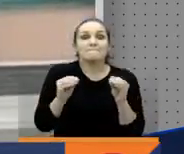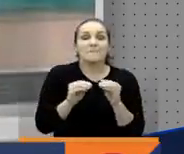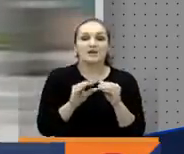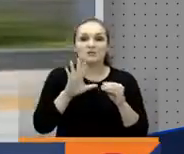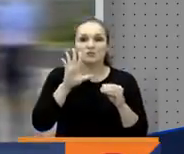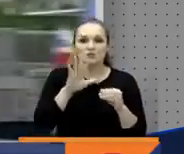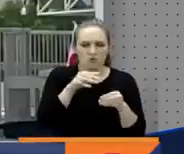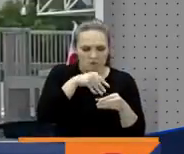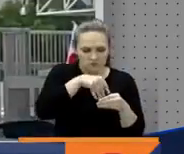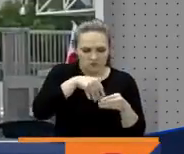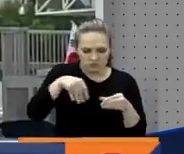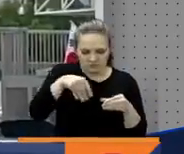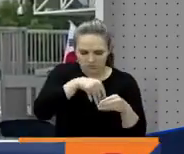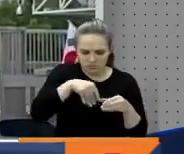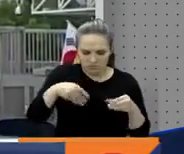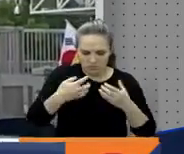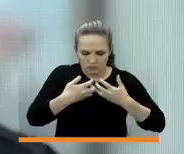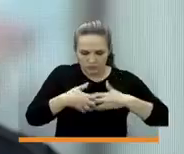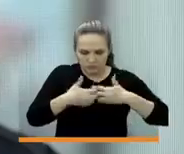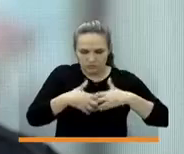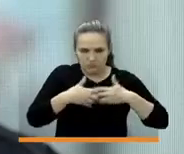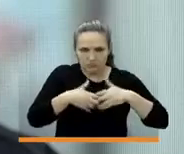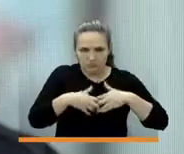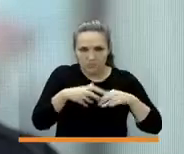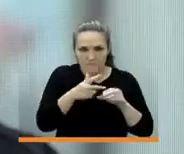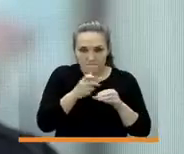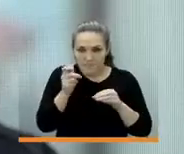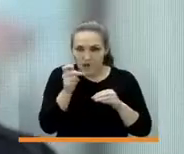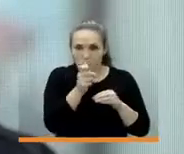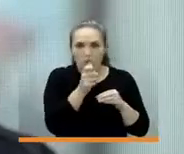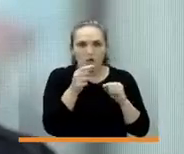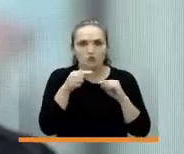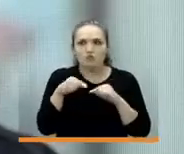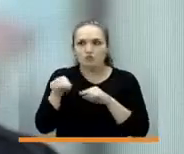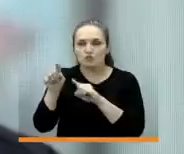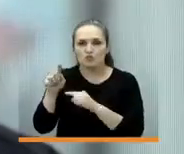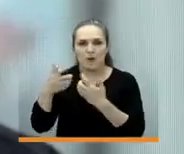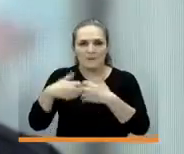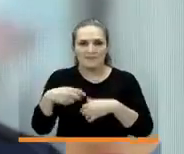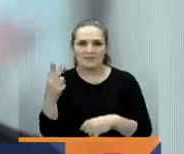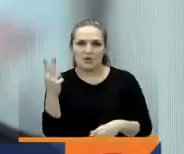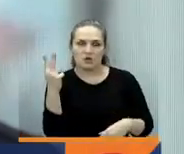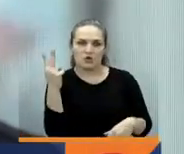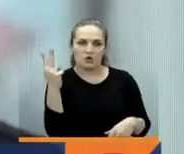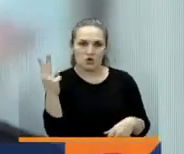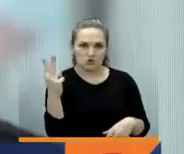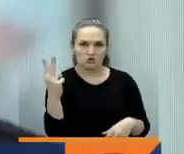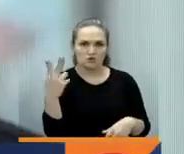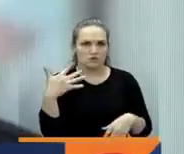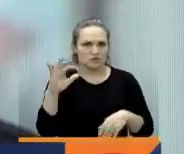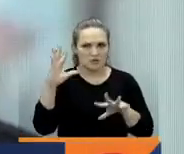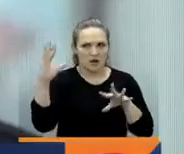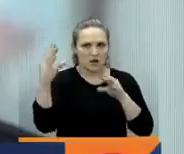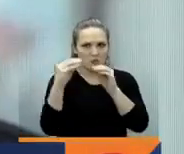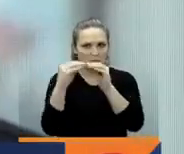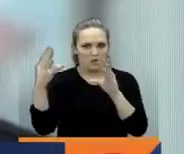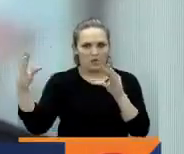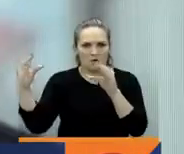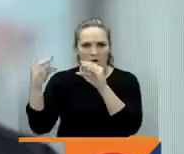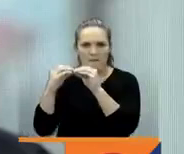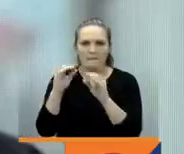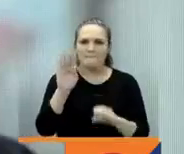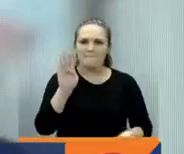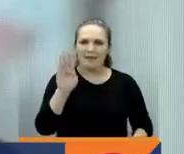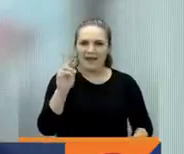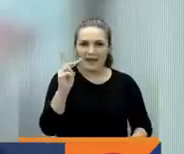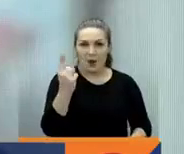con al menos dos empresas coreanas picadas de cada barrio de sants y con la